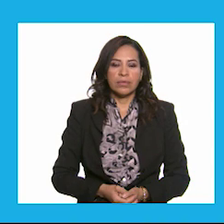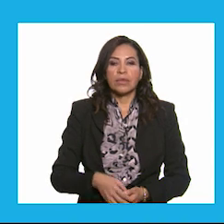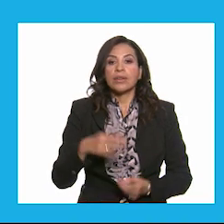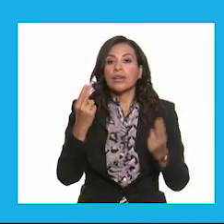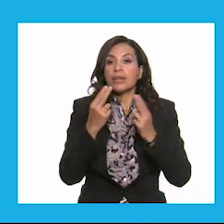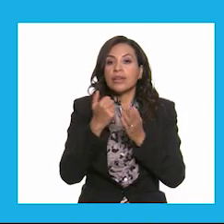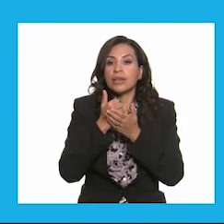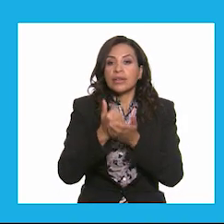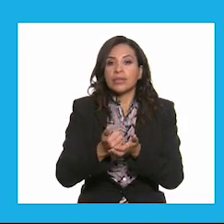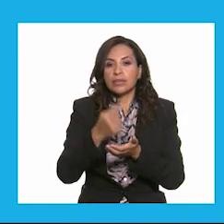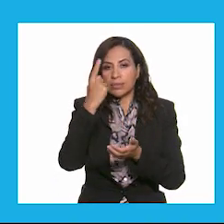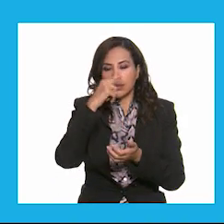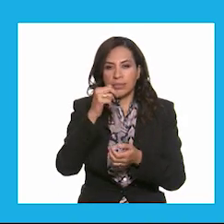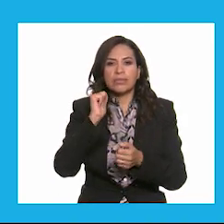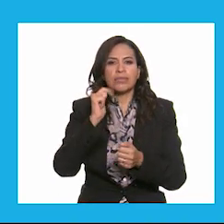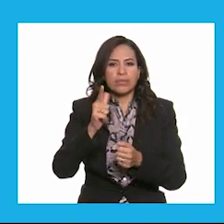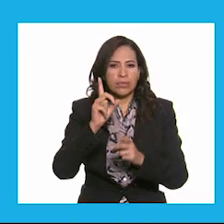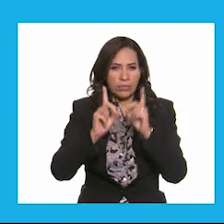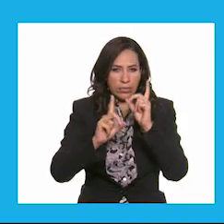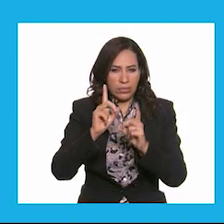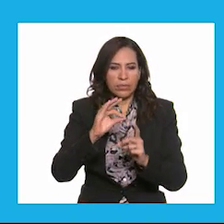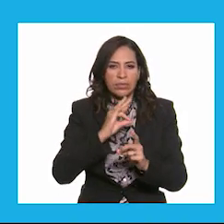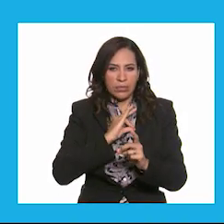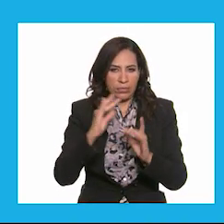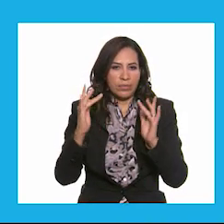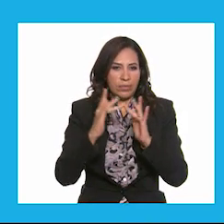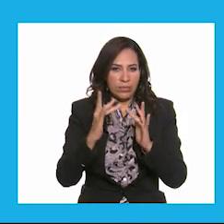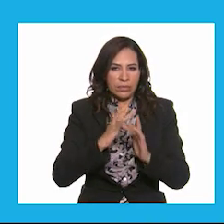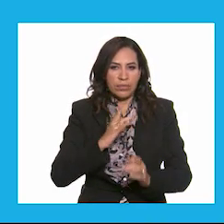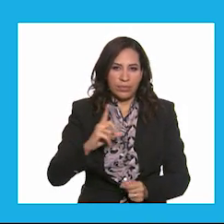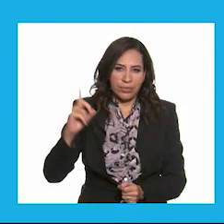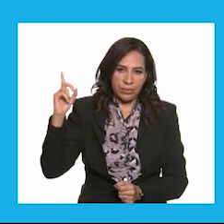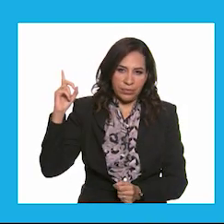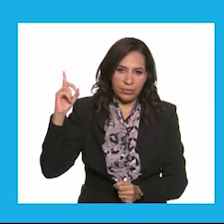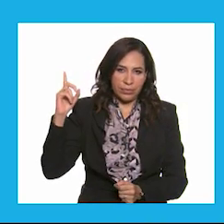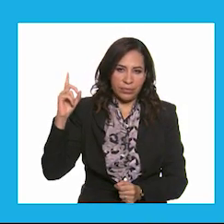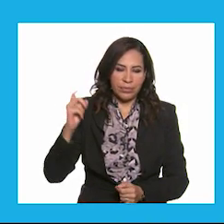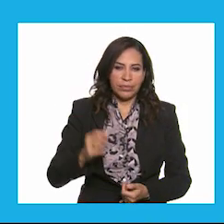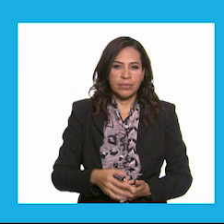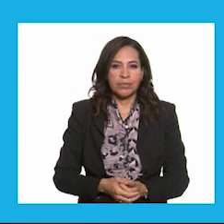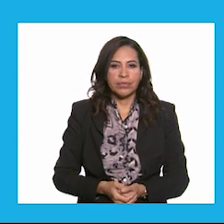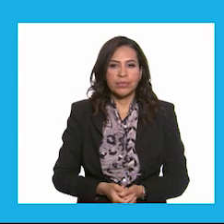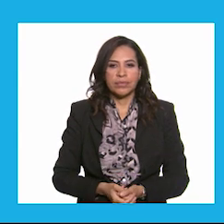Si necesitas ayuda para resolver tus dudas, contáctanos.